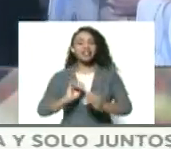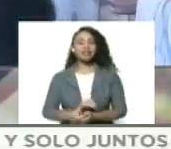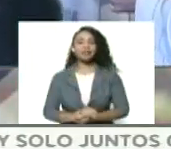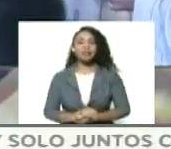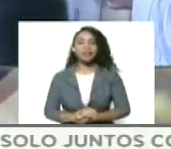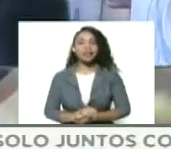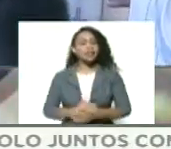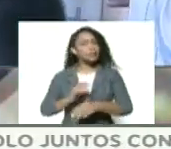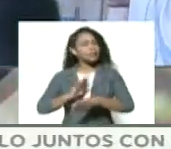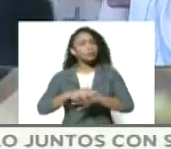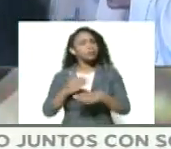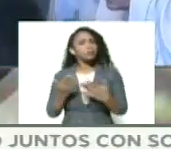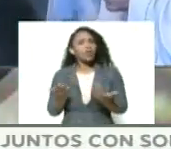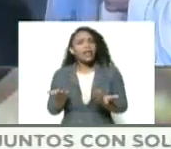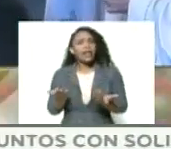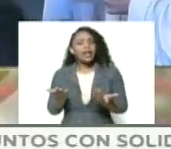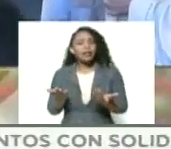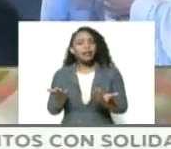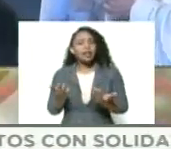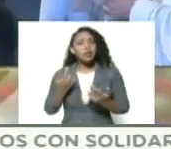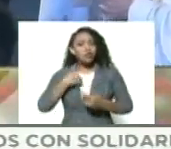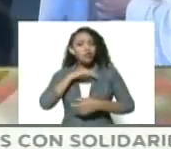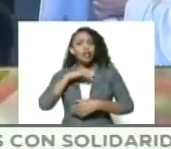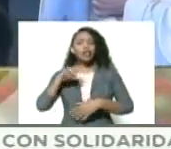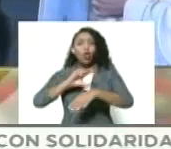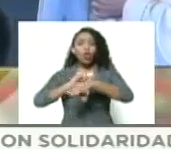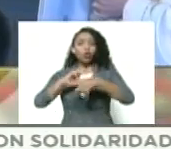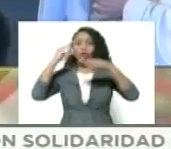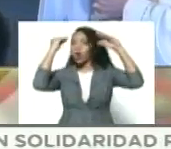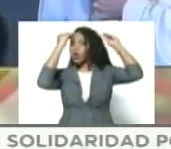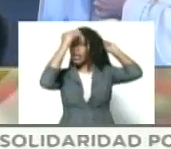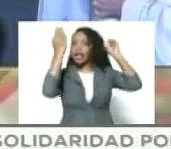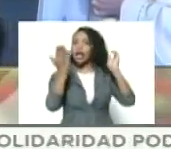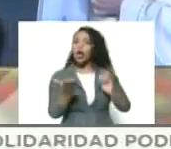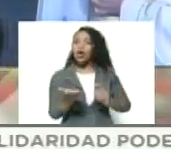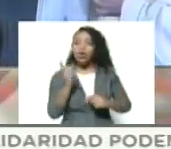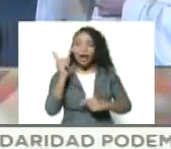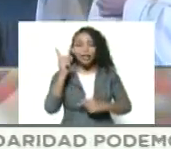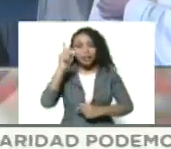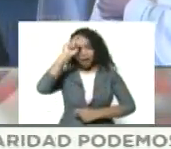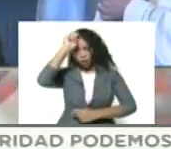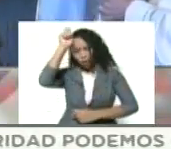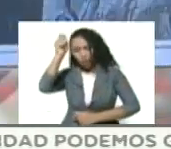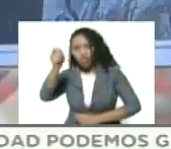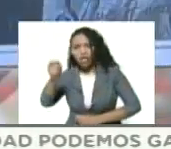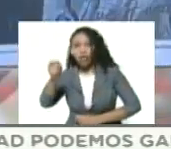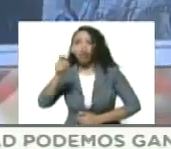porque nuestro doctor José Gregorio Hernández ha sido beatificado.